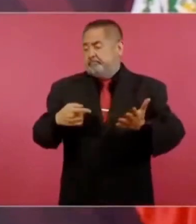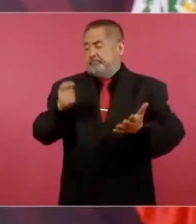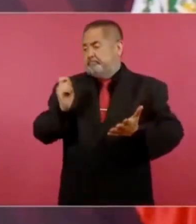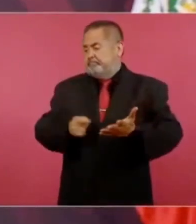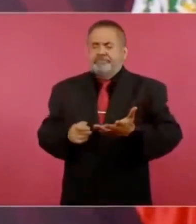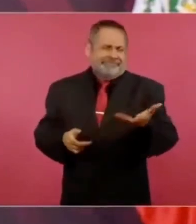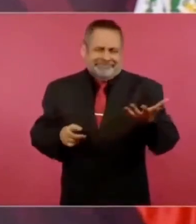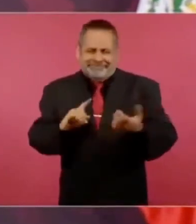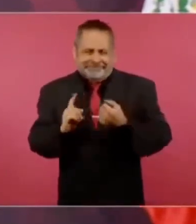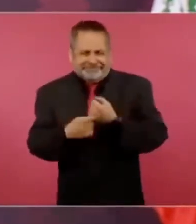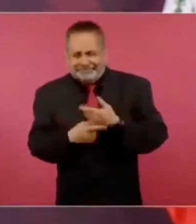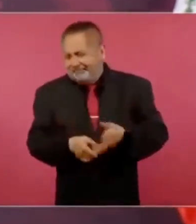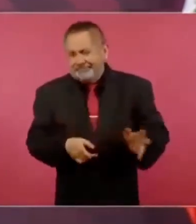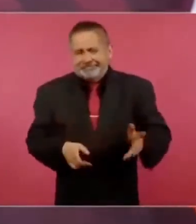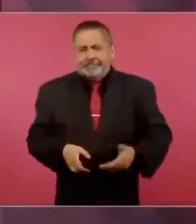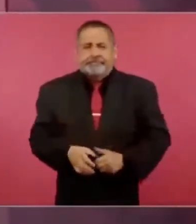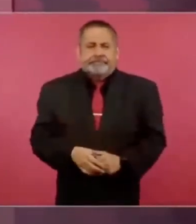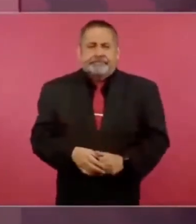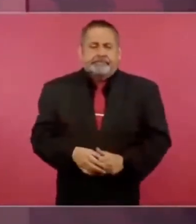Ahora